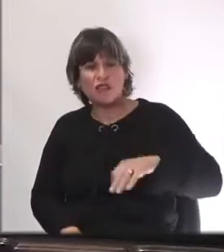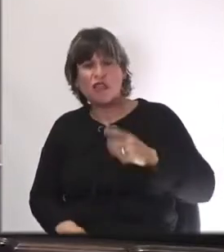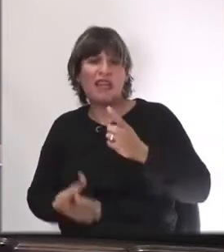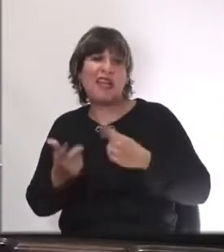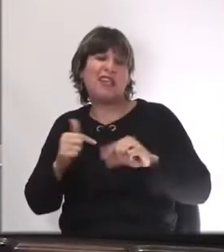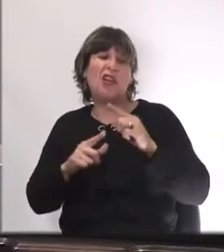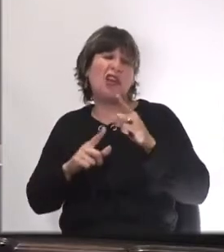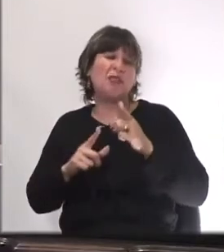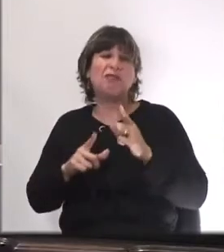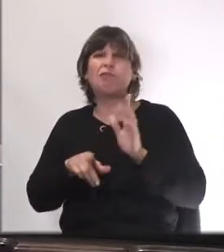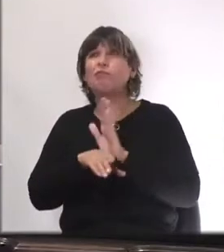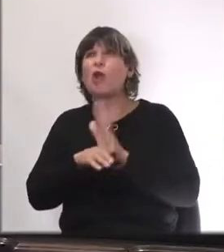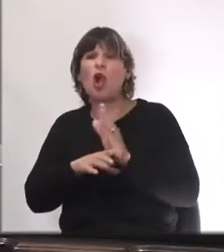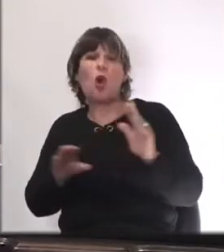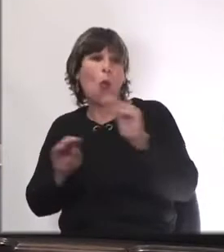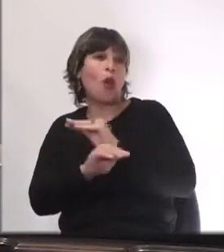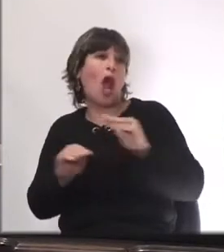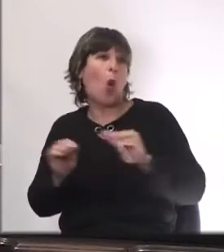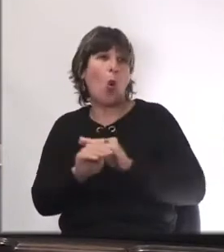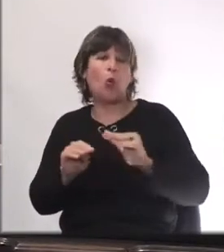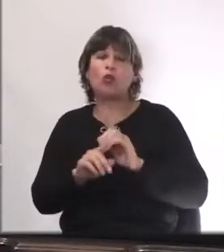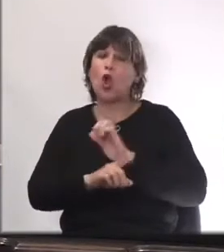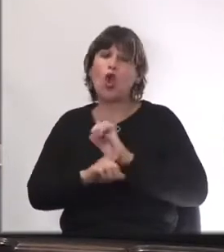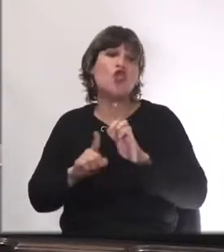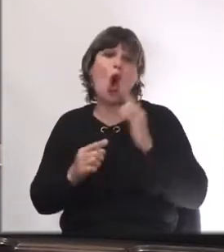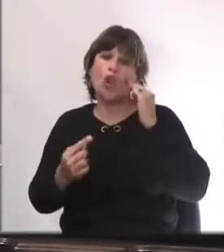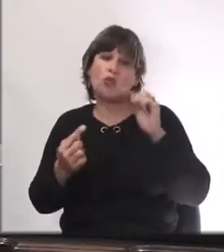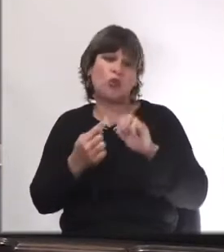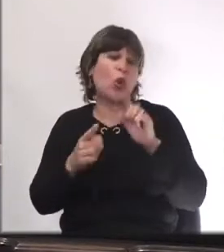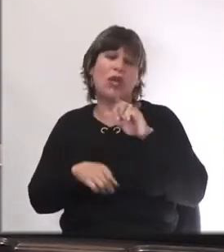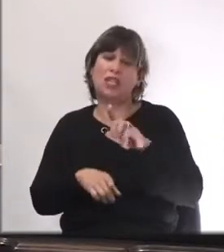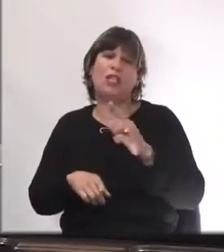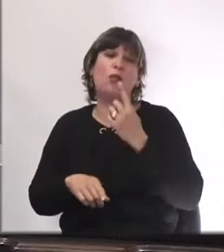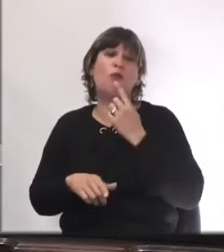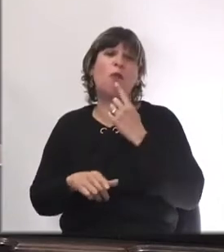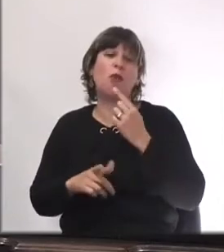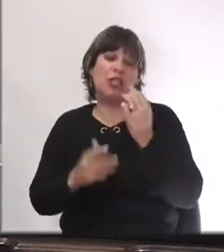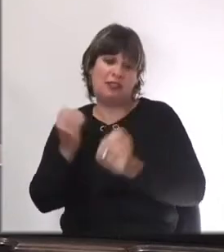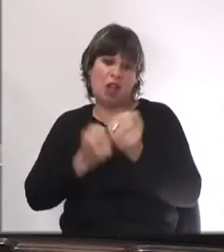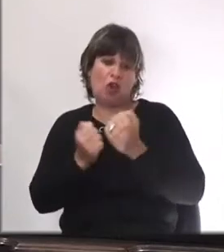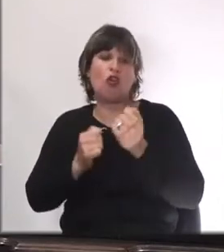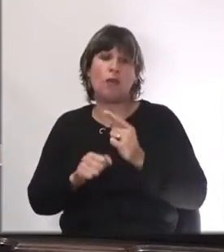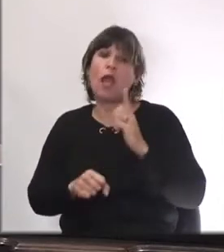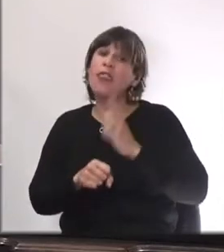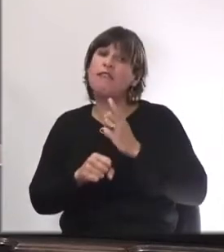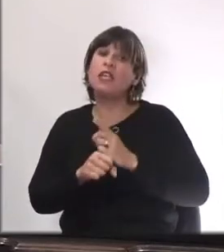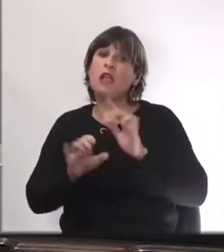variable de ajuste del modelo económico y no un objetivo de política económica como deberían ser.